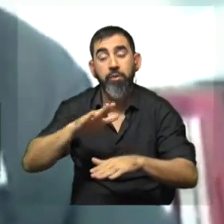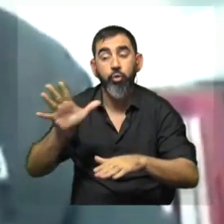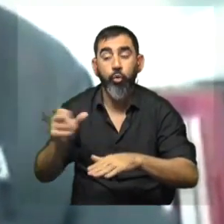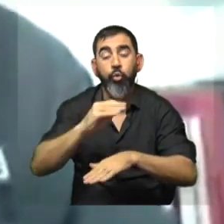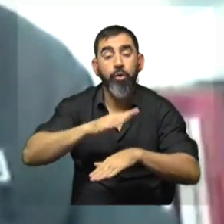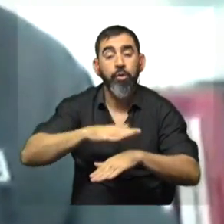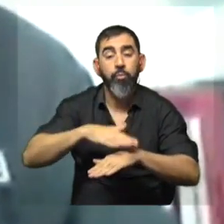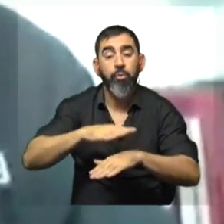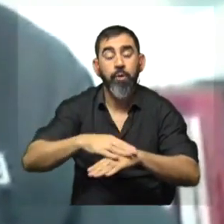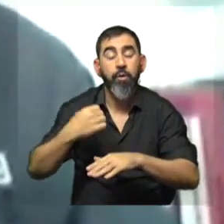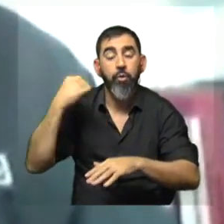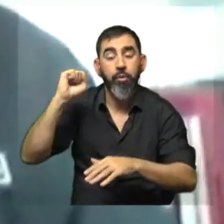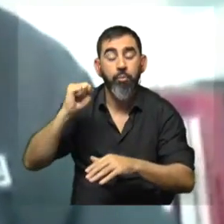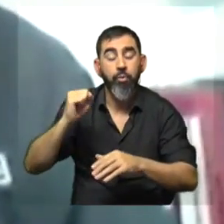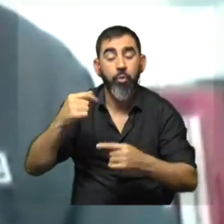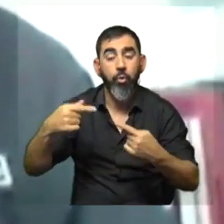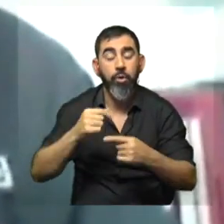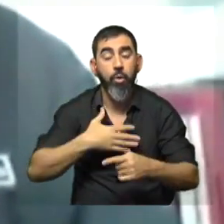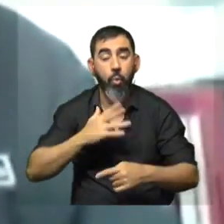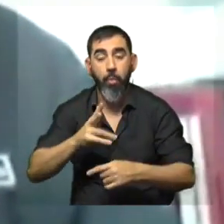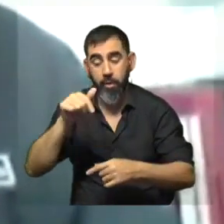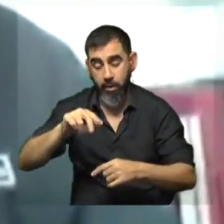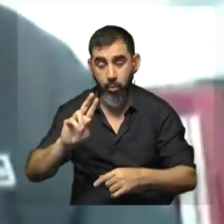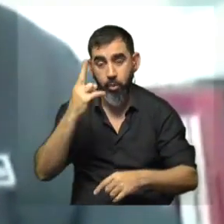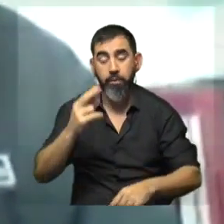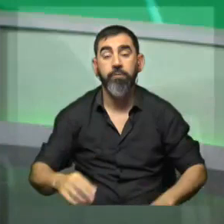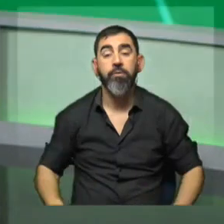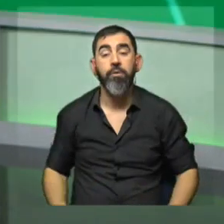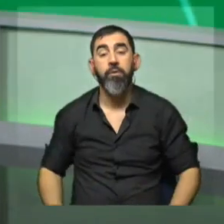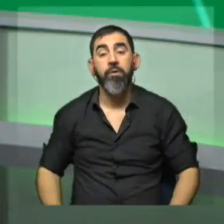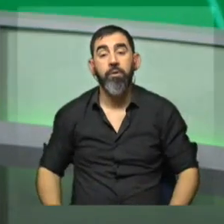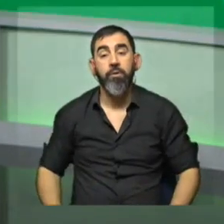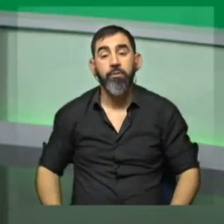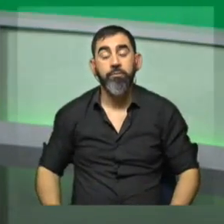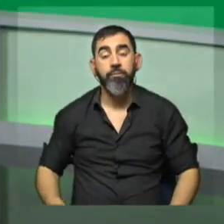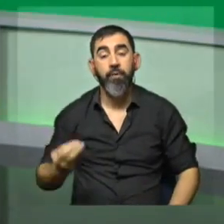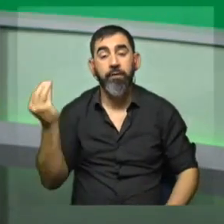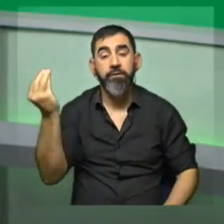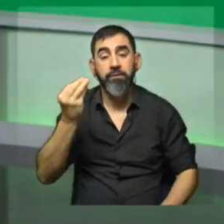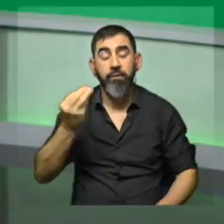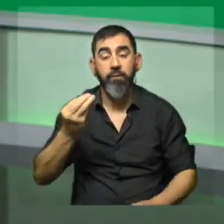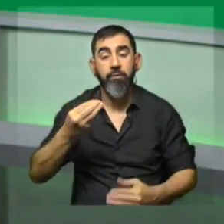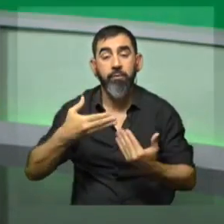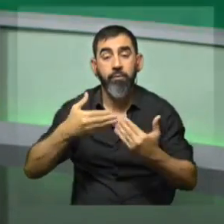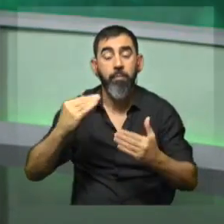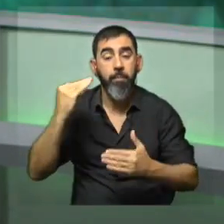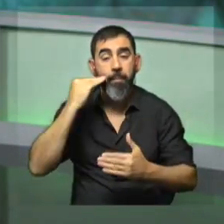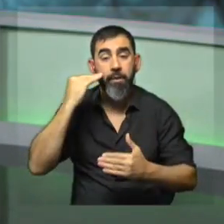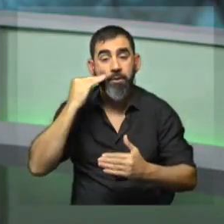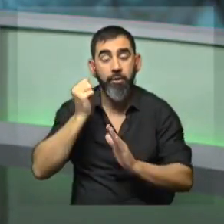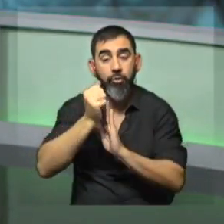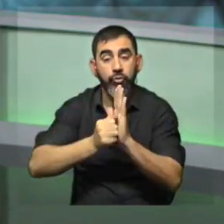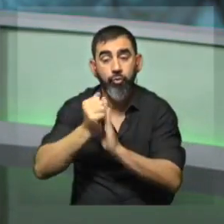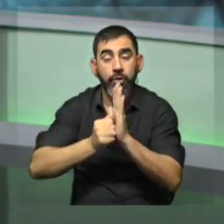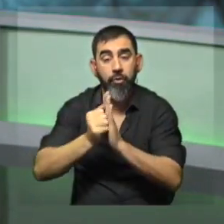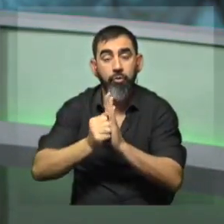responsables de los crímenes de lesa humanidad cometidos en este país. El sábado se va a estrenar en Mercedes Soriano el audiovisual La Casa